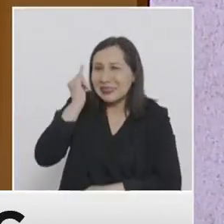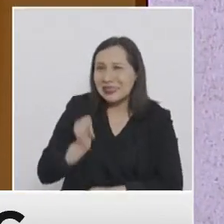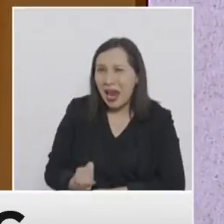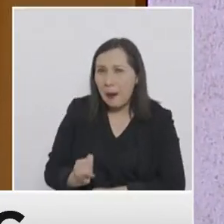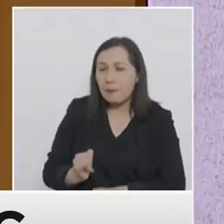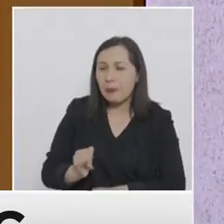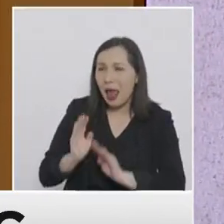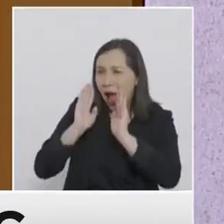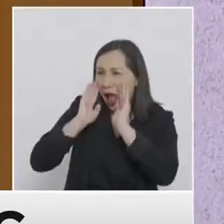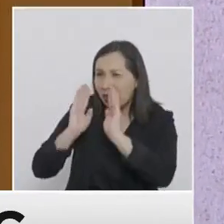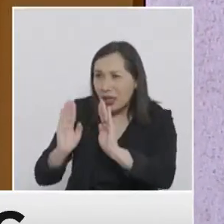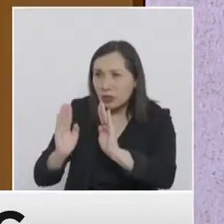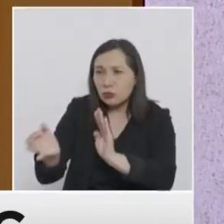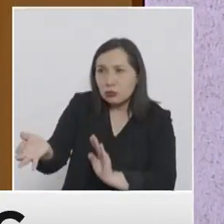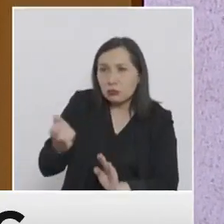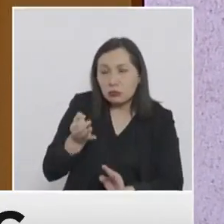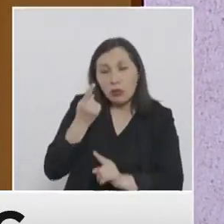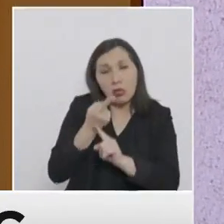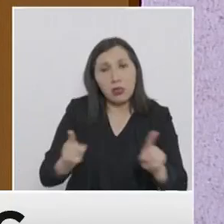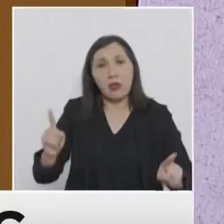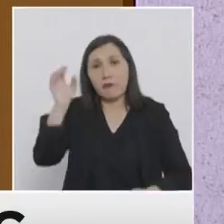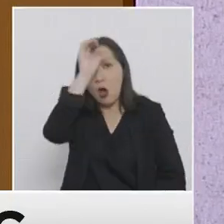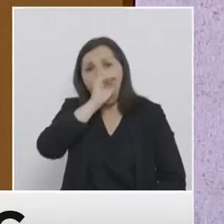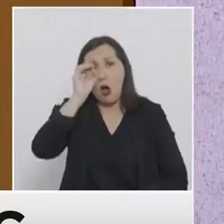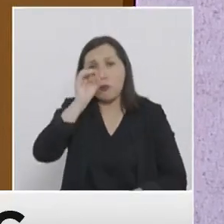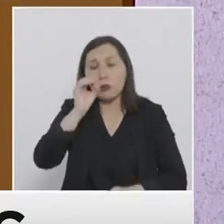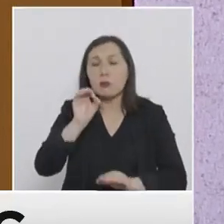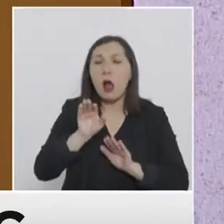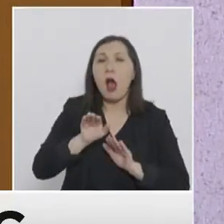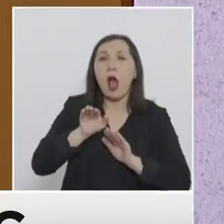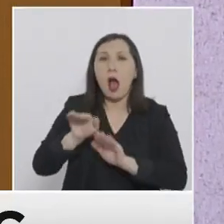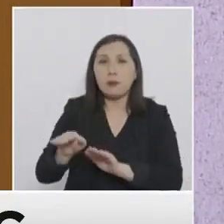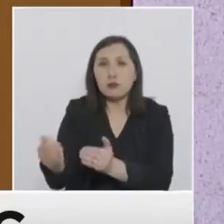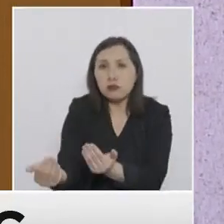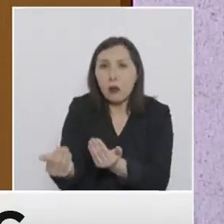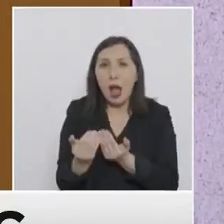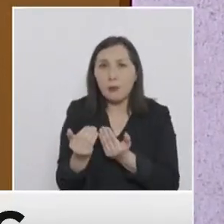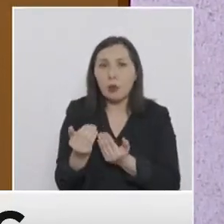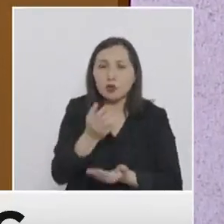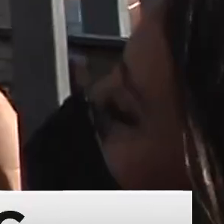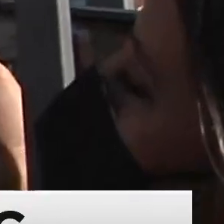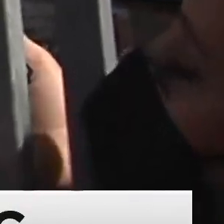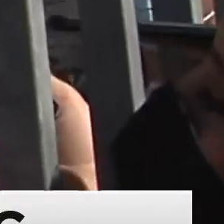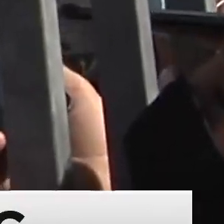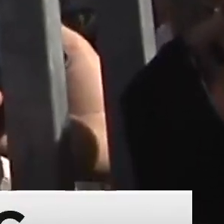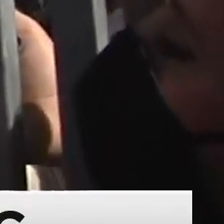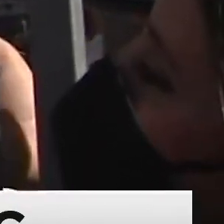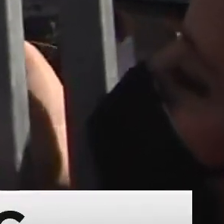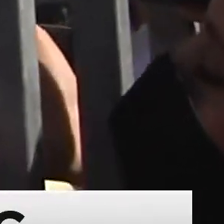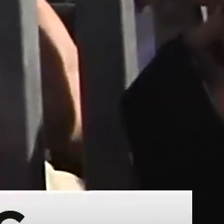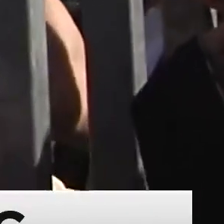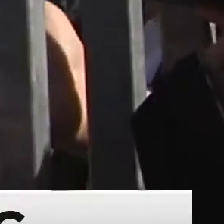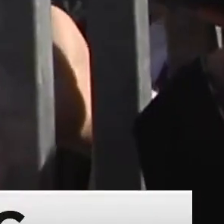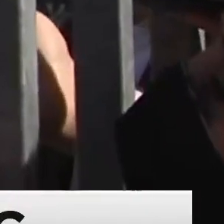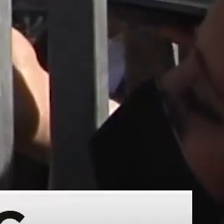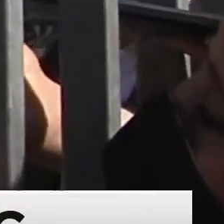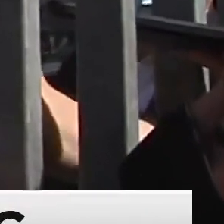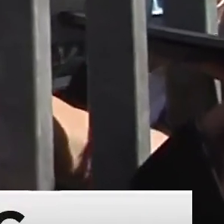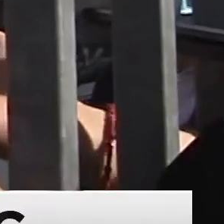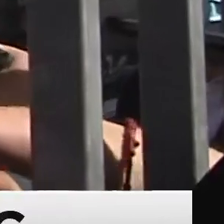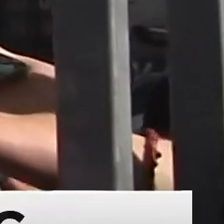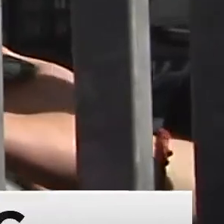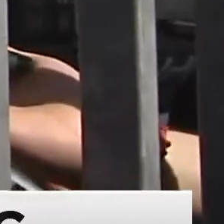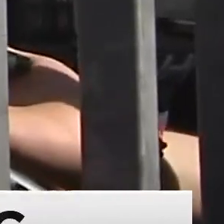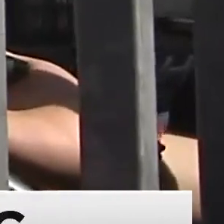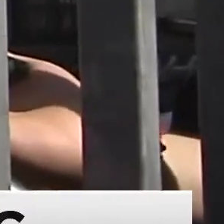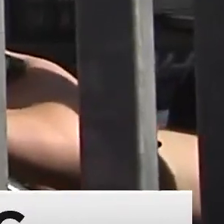siempre a quienes piensan distinto y apoyándonos en el pueblo de Chile. Va a ponerse a llorar, pero le falta sustancia. Vamos a